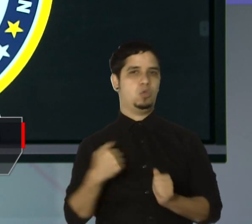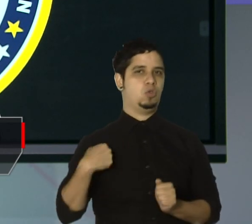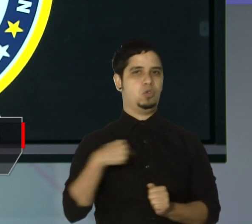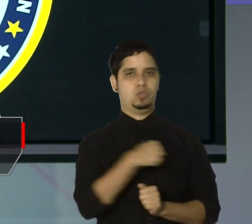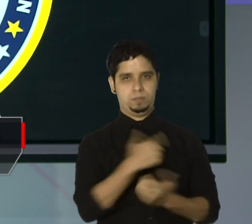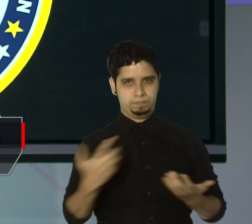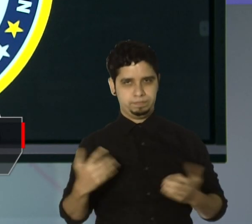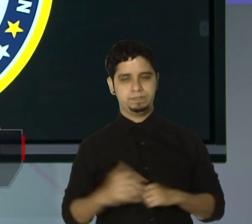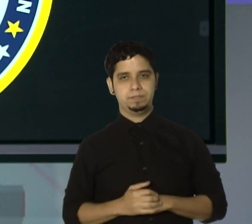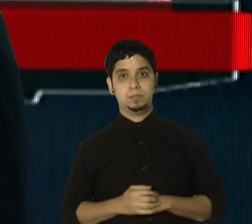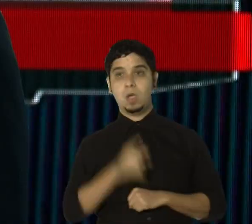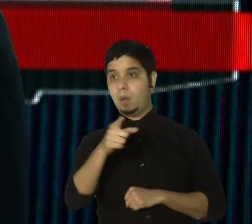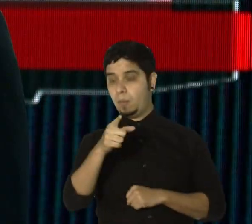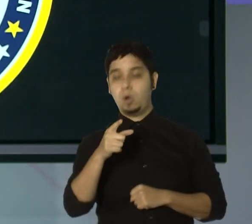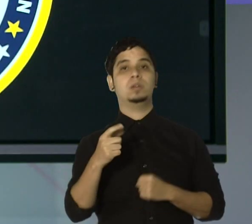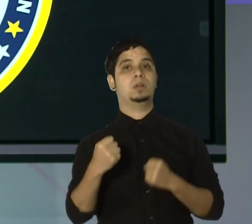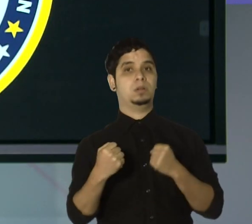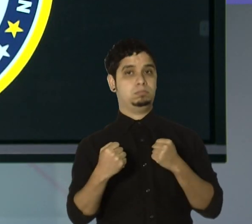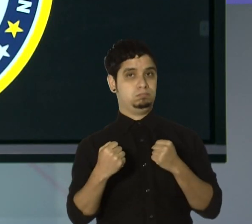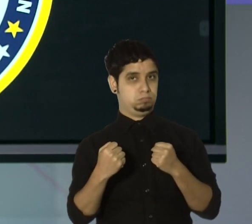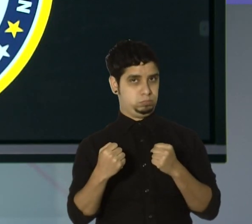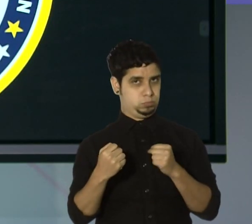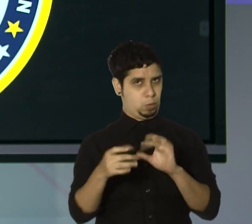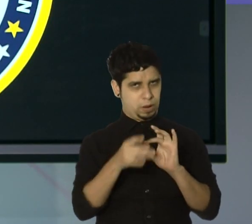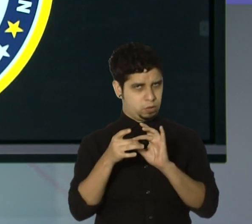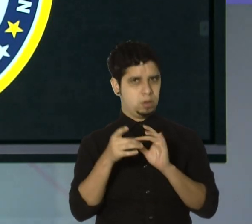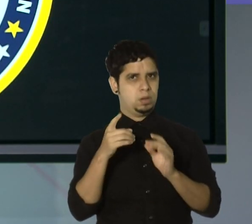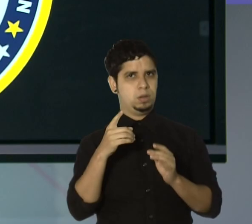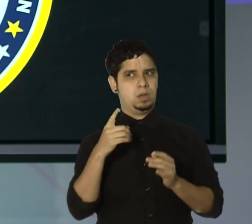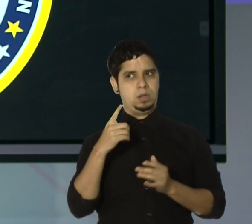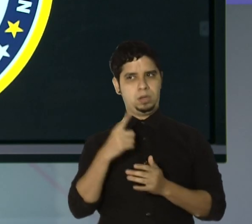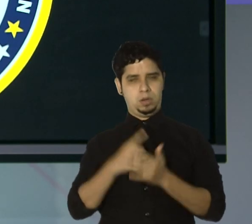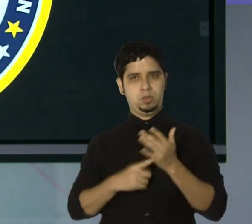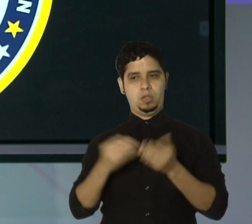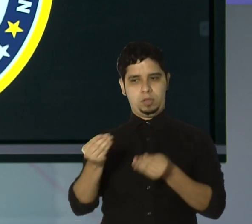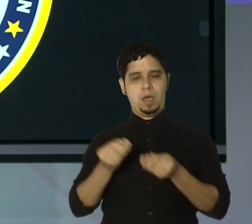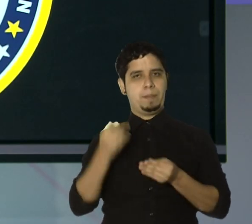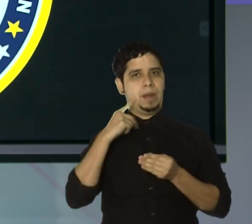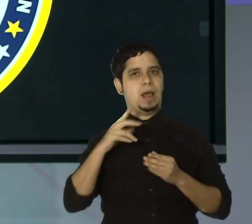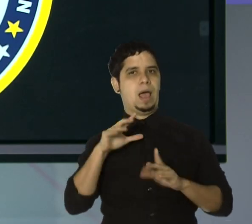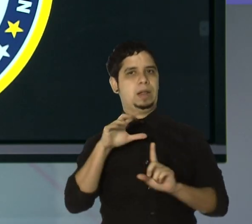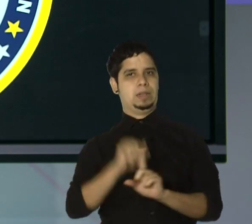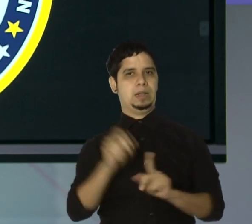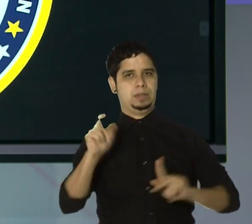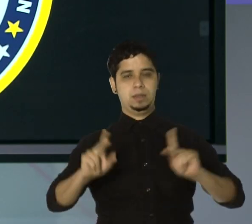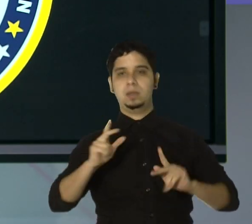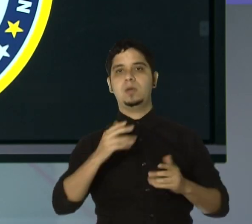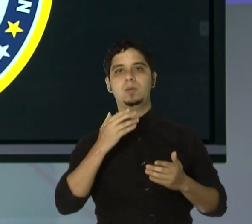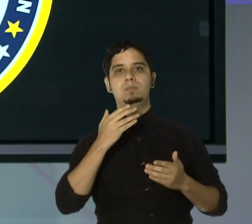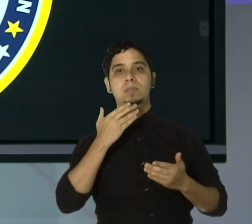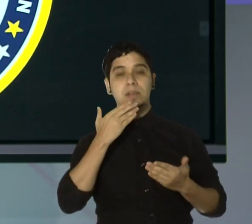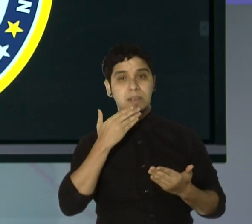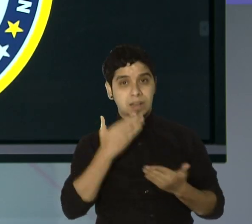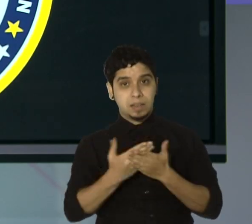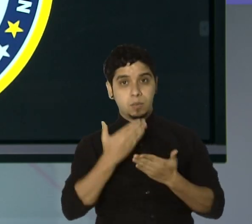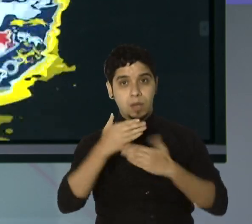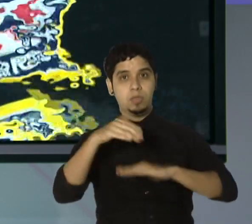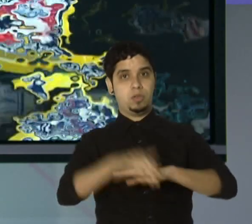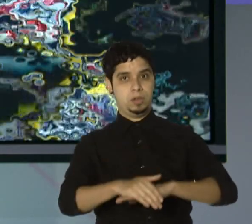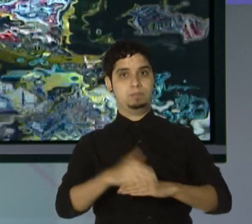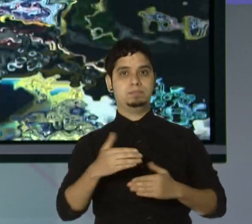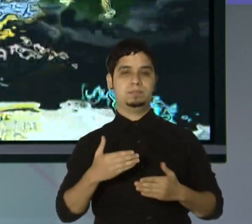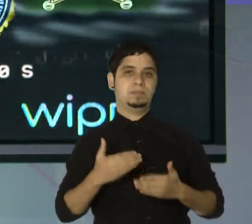la cooperación que lo vamos a tener para arrestar a esos delincuentes. Muchas gracias y buenas noches. Hasta la próxima.